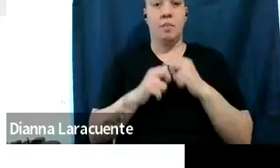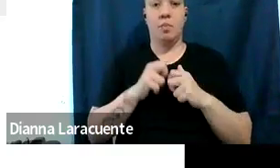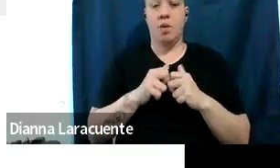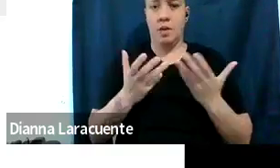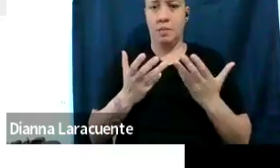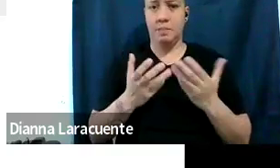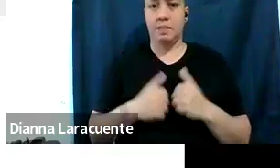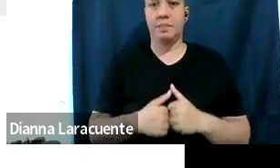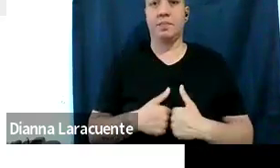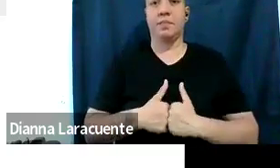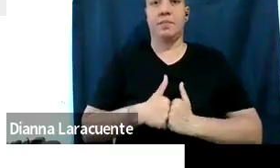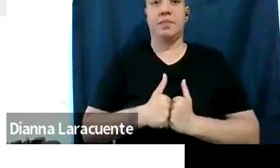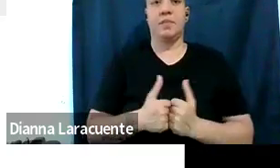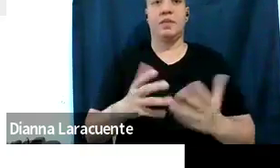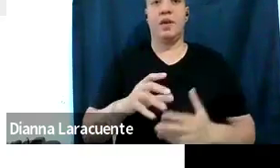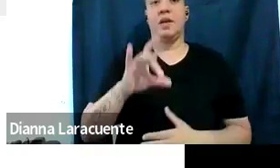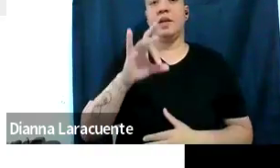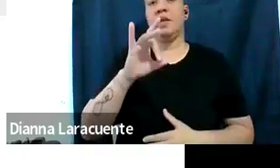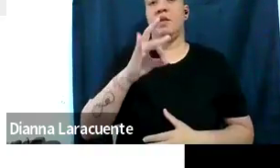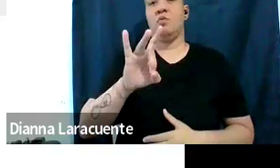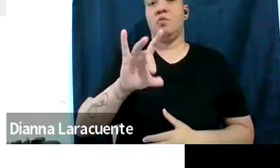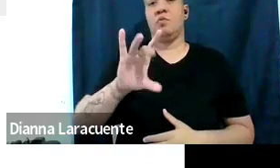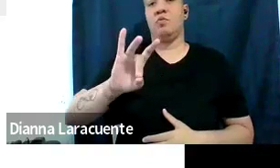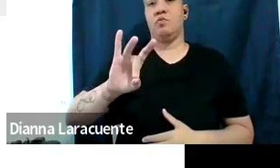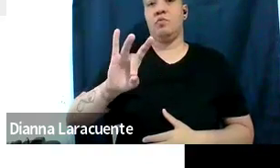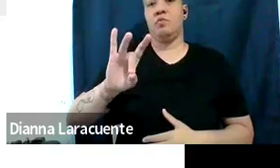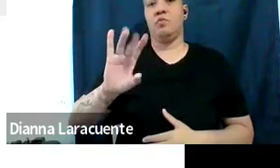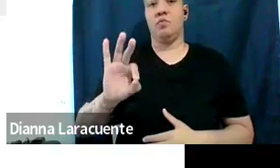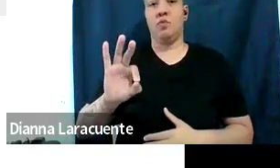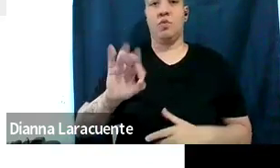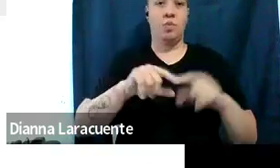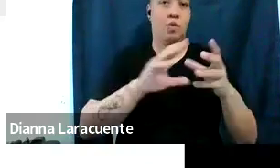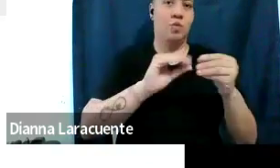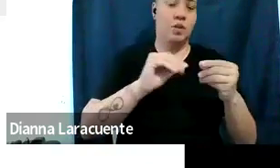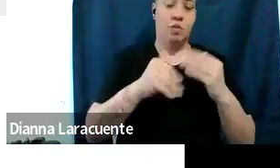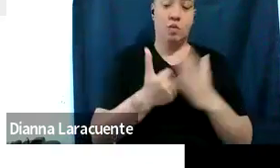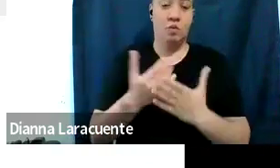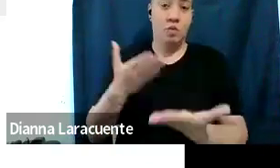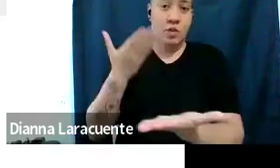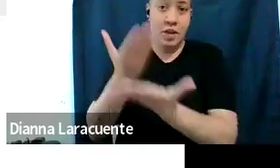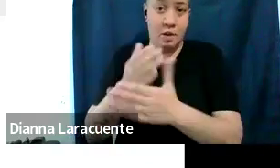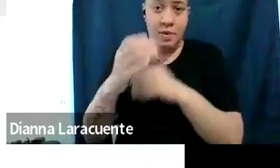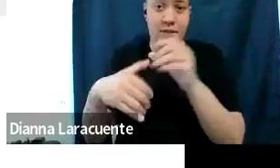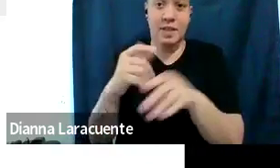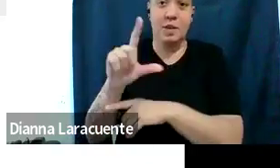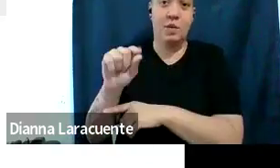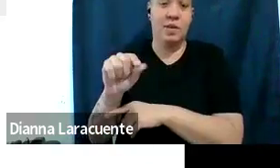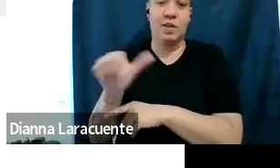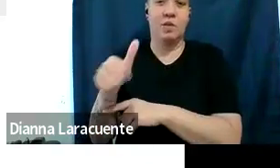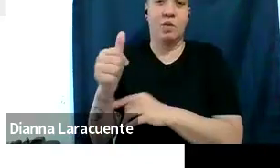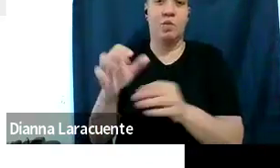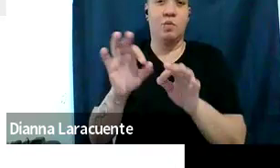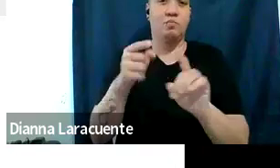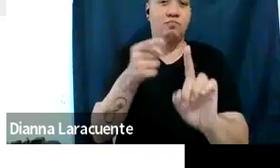ya estamos aquí en el 1889. No puedo contar todo porque si no, no llegamos al siglo XX y a otros aspectos